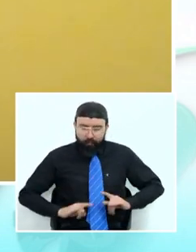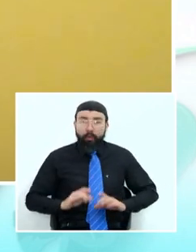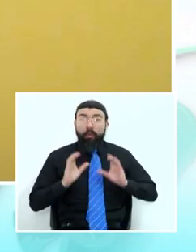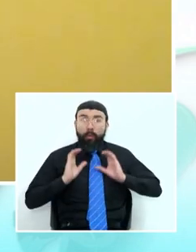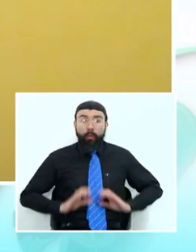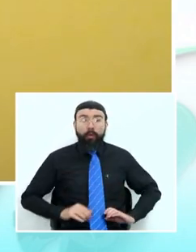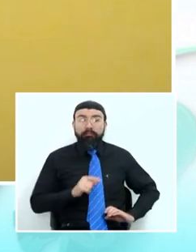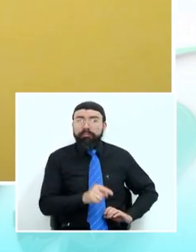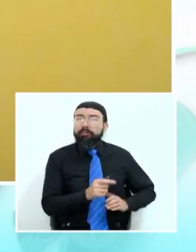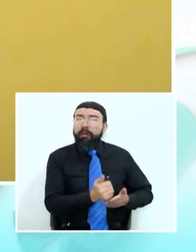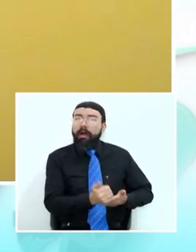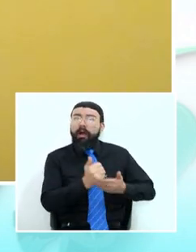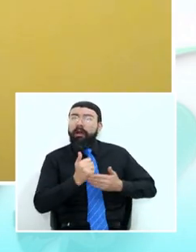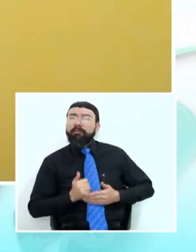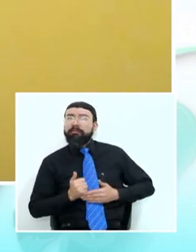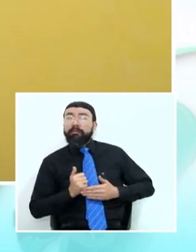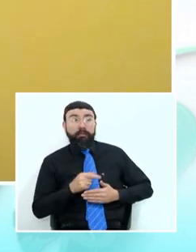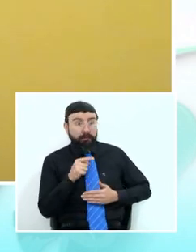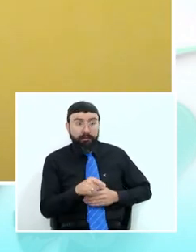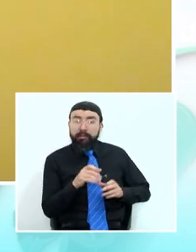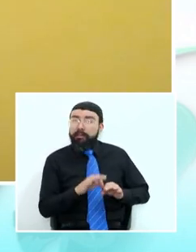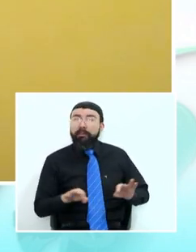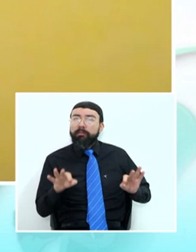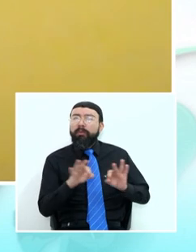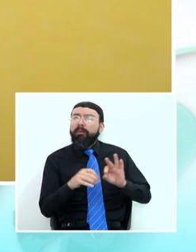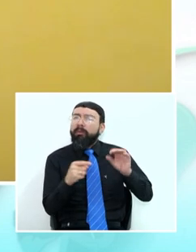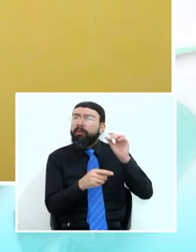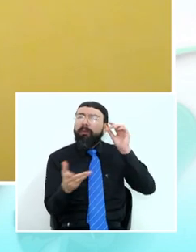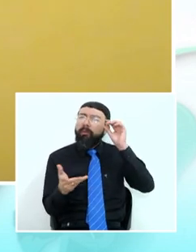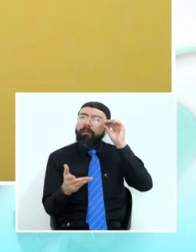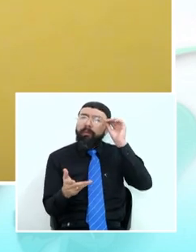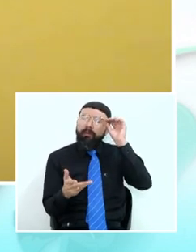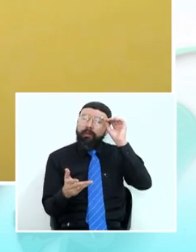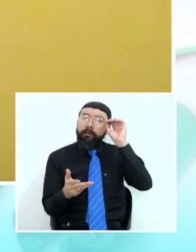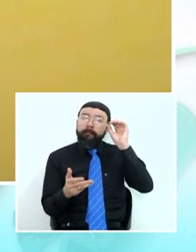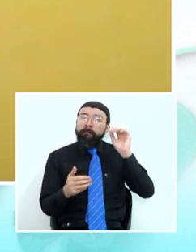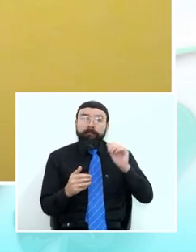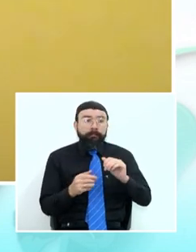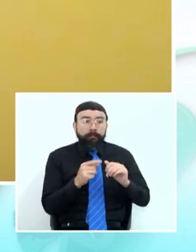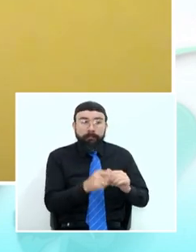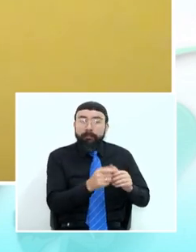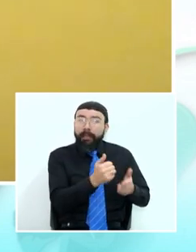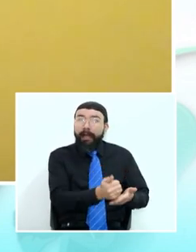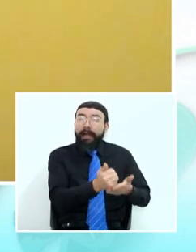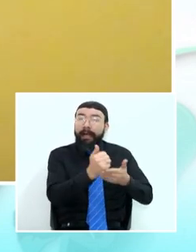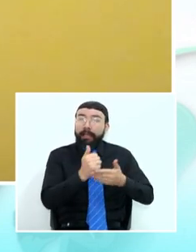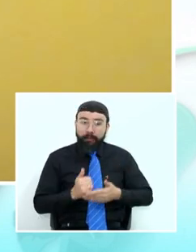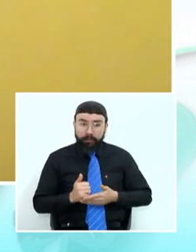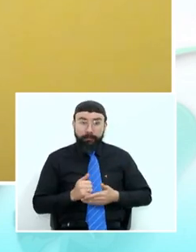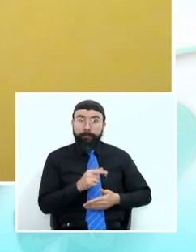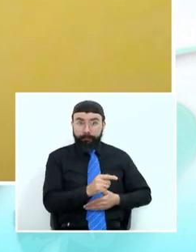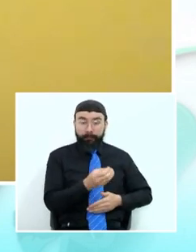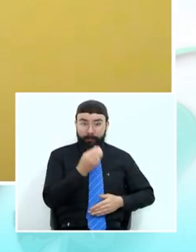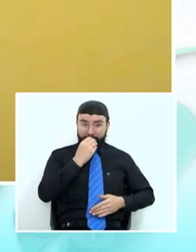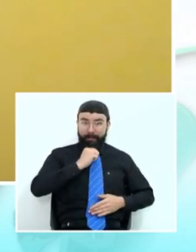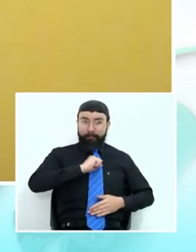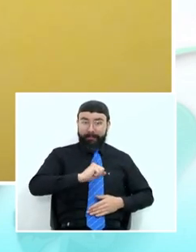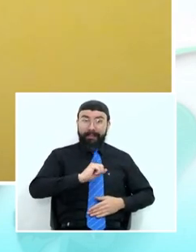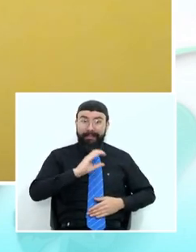ayuda, y esto es importante, ayuda a que la vitamina C